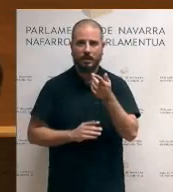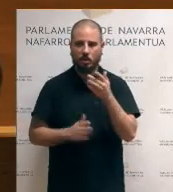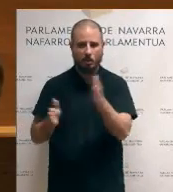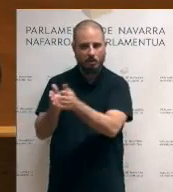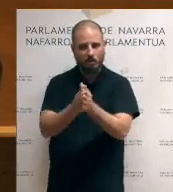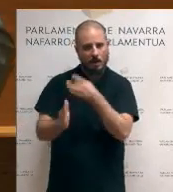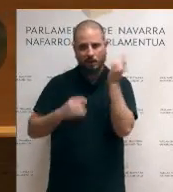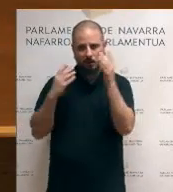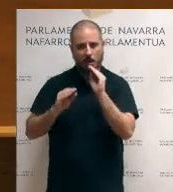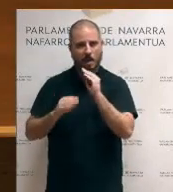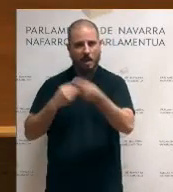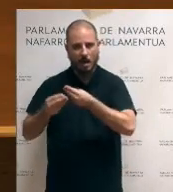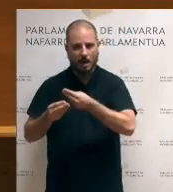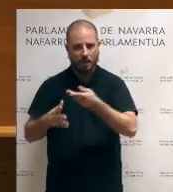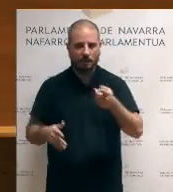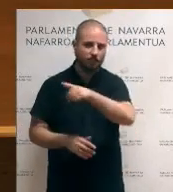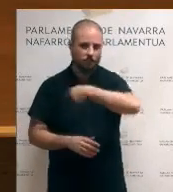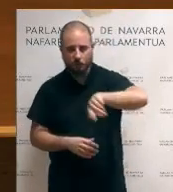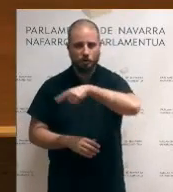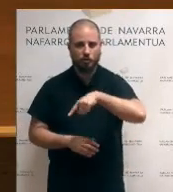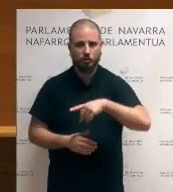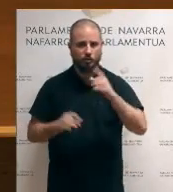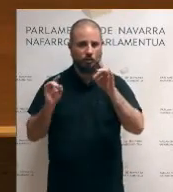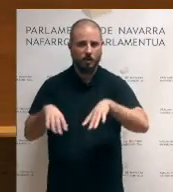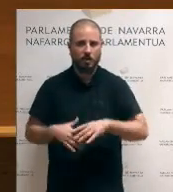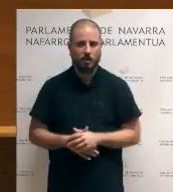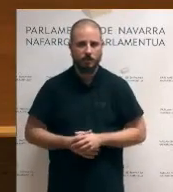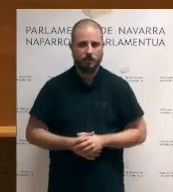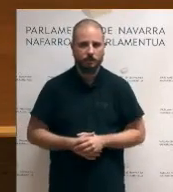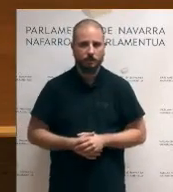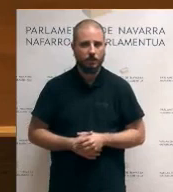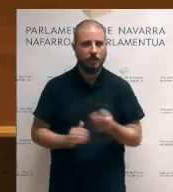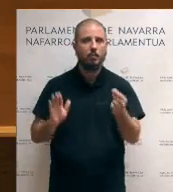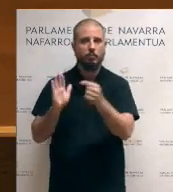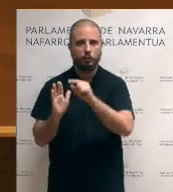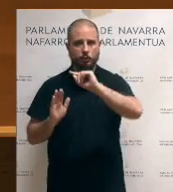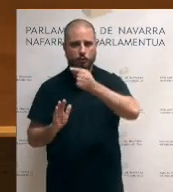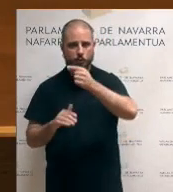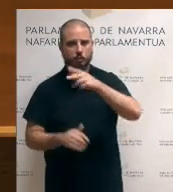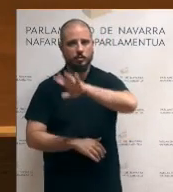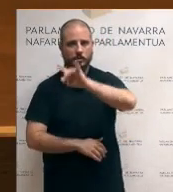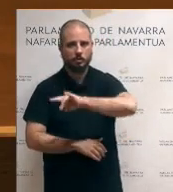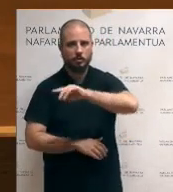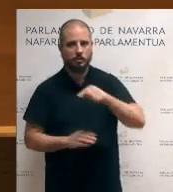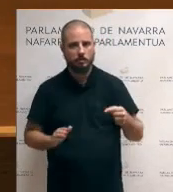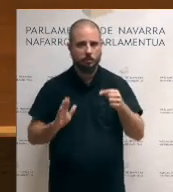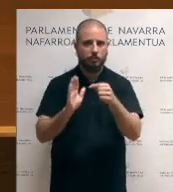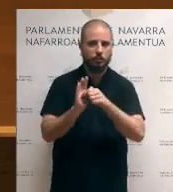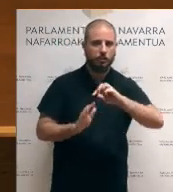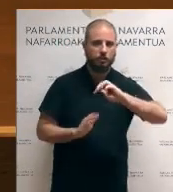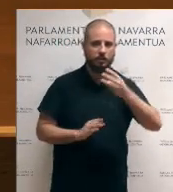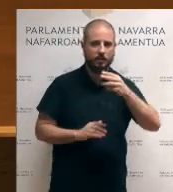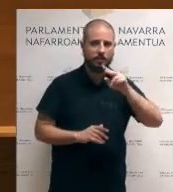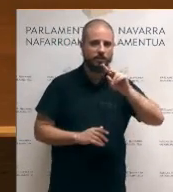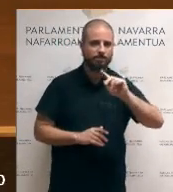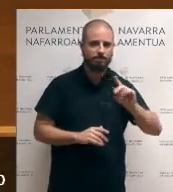compañeros. Termino, como hemos dicho, votaremos sí al punto 1 de la moción y no al punto 3. Y